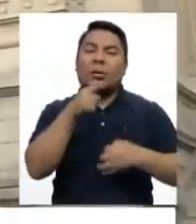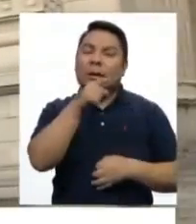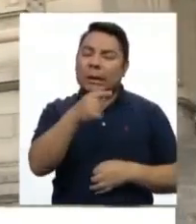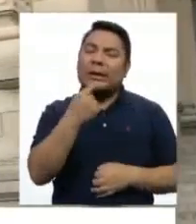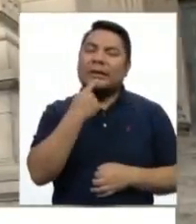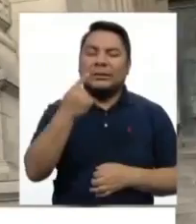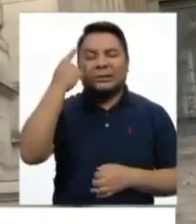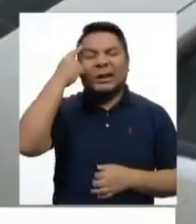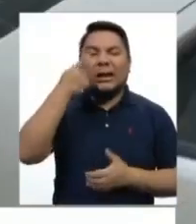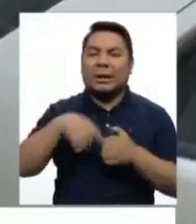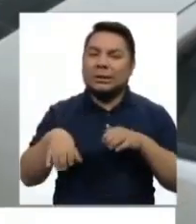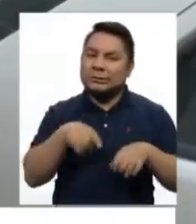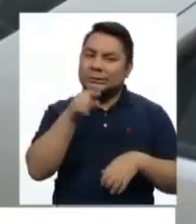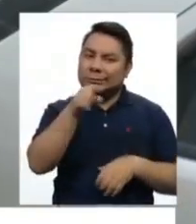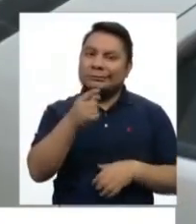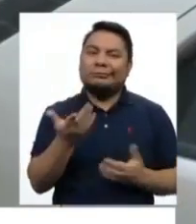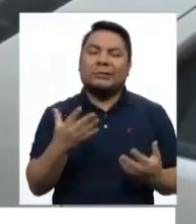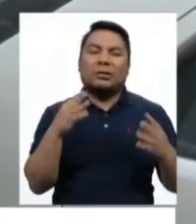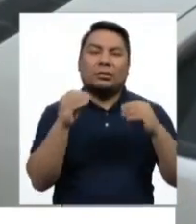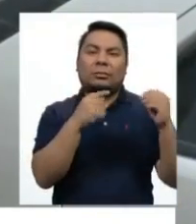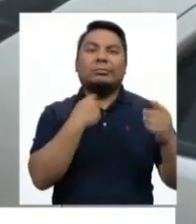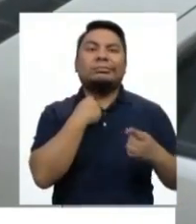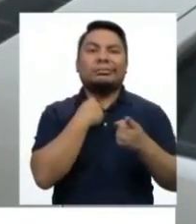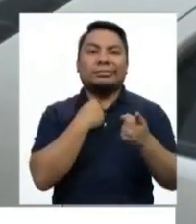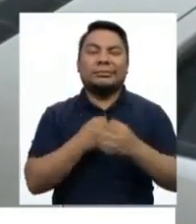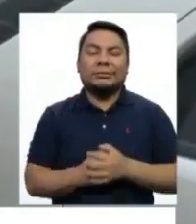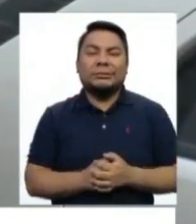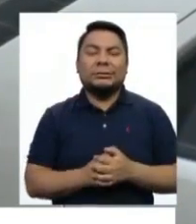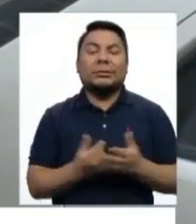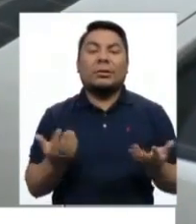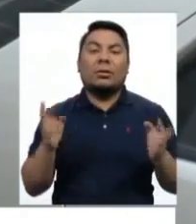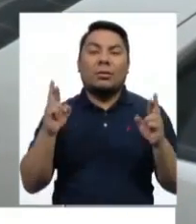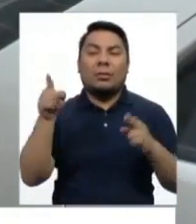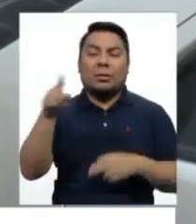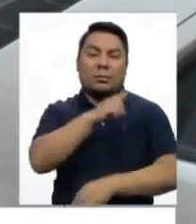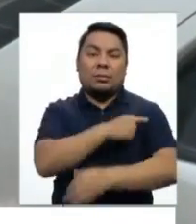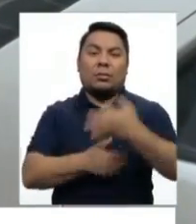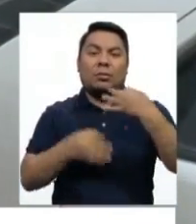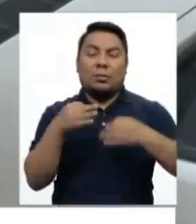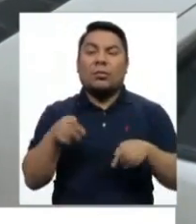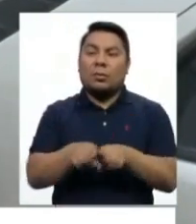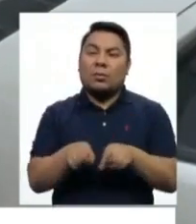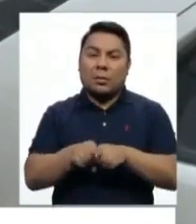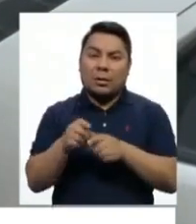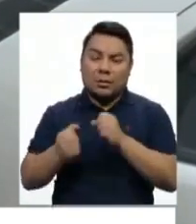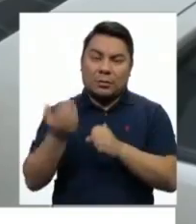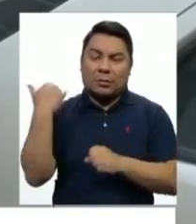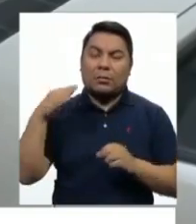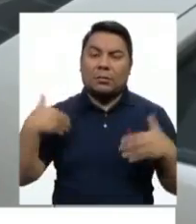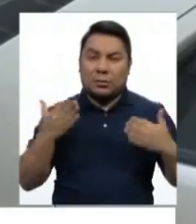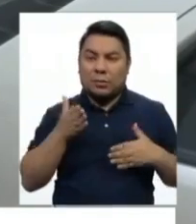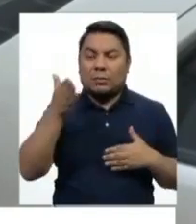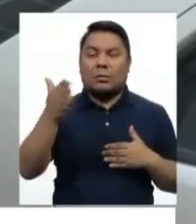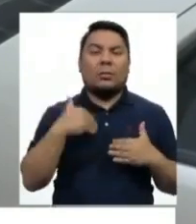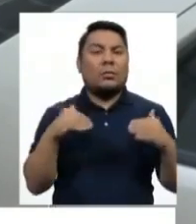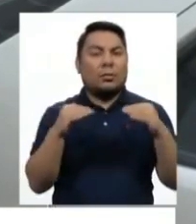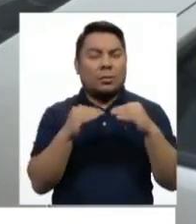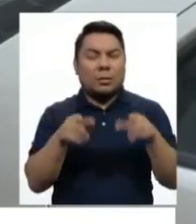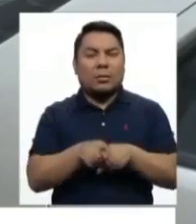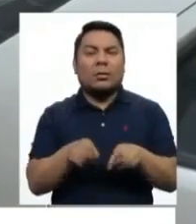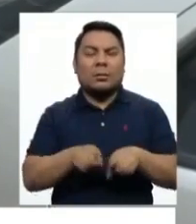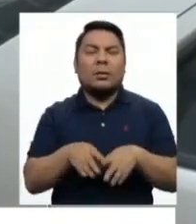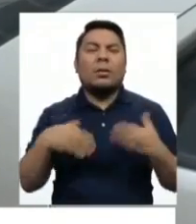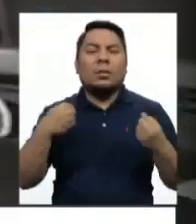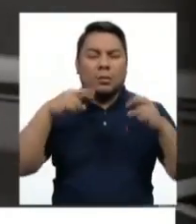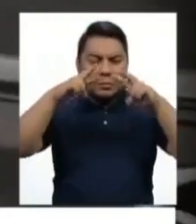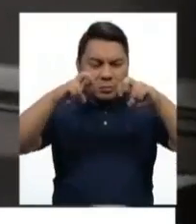medidas pertinentes. Esperemos que el Poder Judicial, como lo ha hecho en julio del año pasado, pueda acudir a la evaluación y las determinaciones